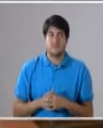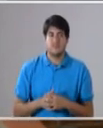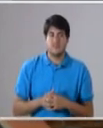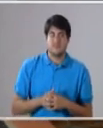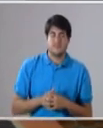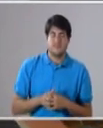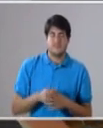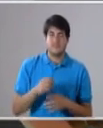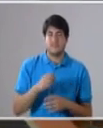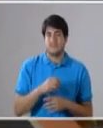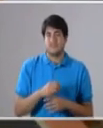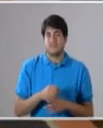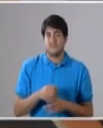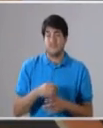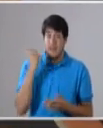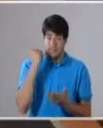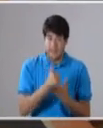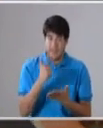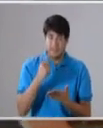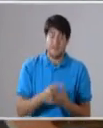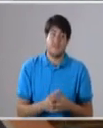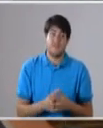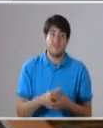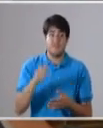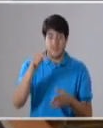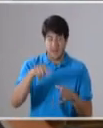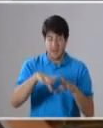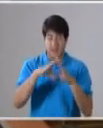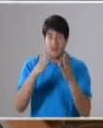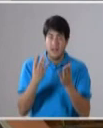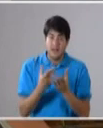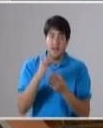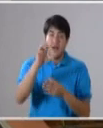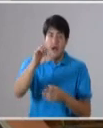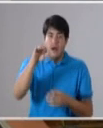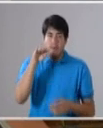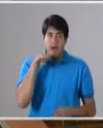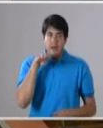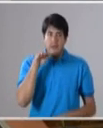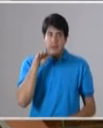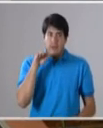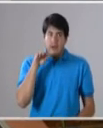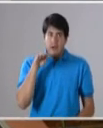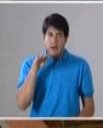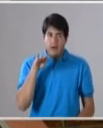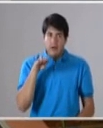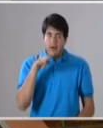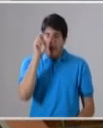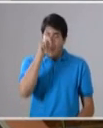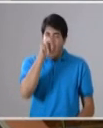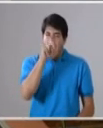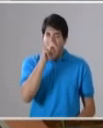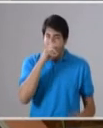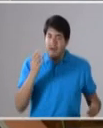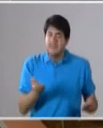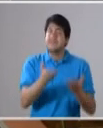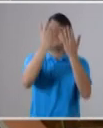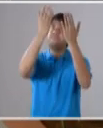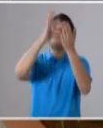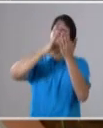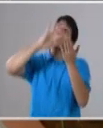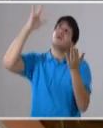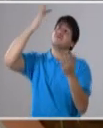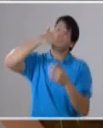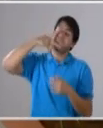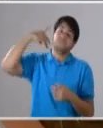¿Cuántos dicen amén a eso? Y en la tierra, paz. Tiene que darle gloria a Dios